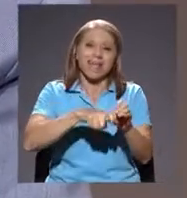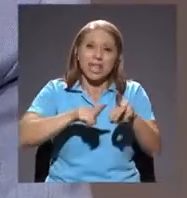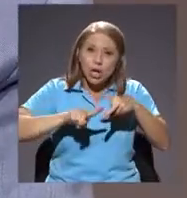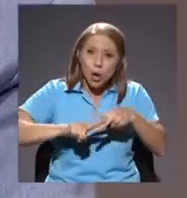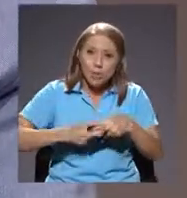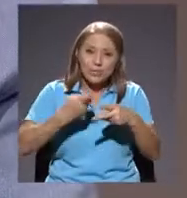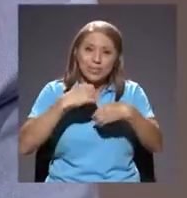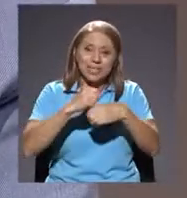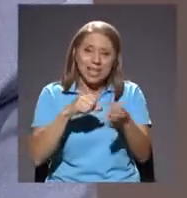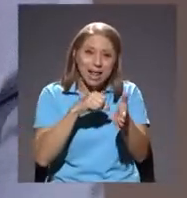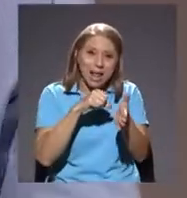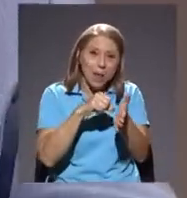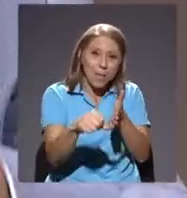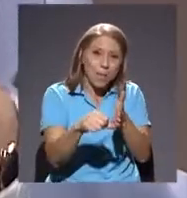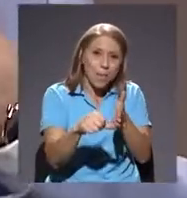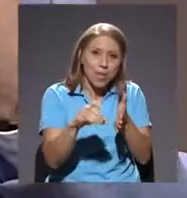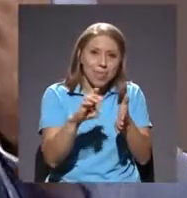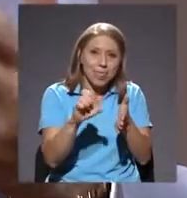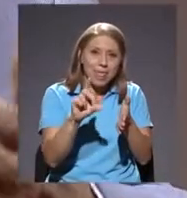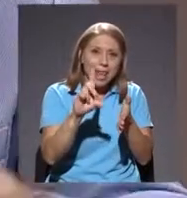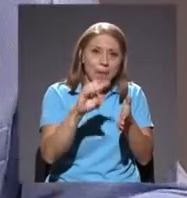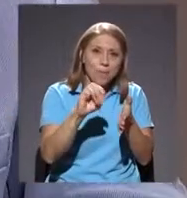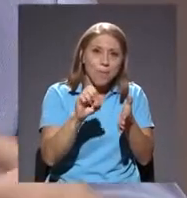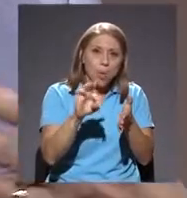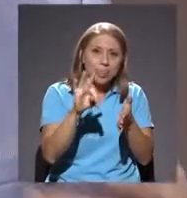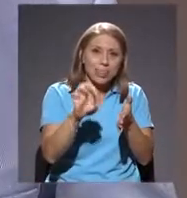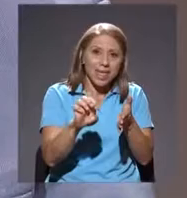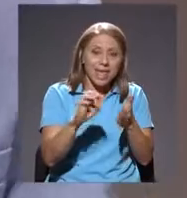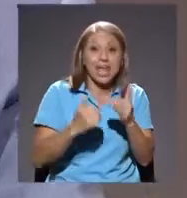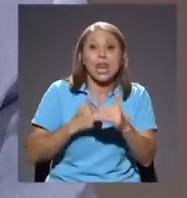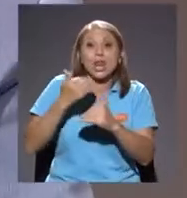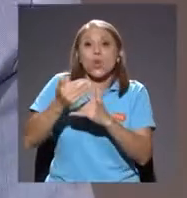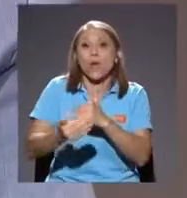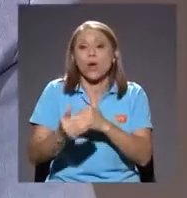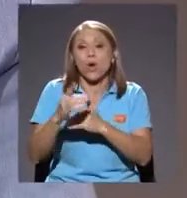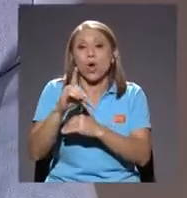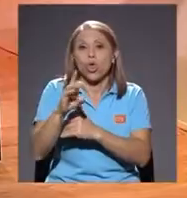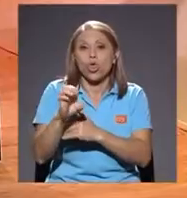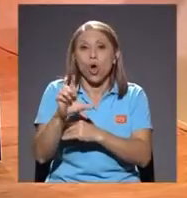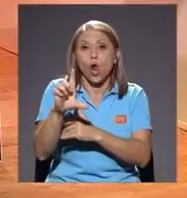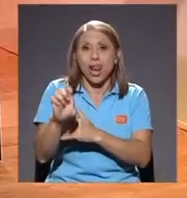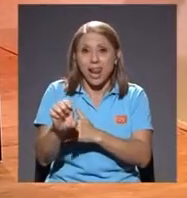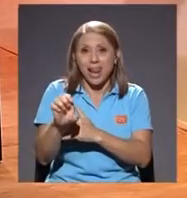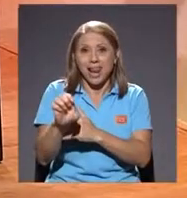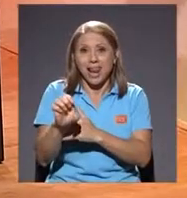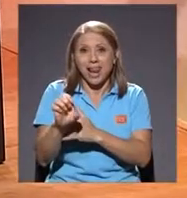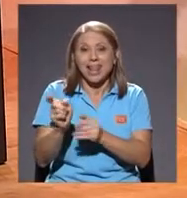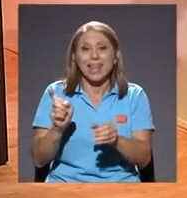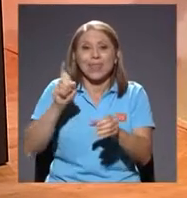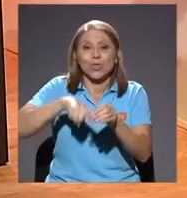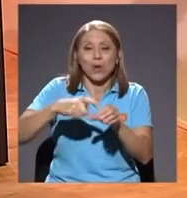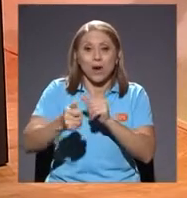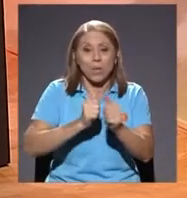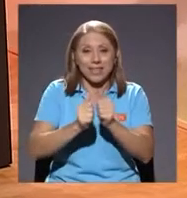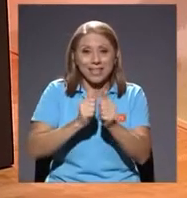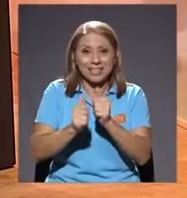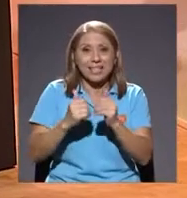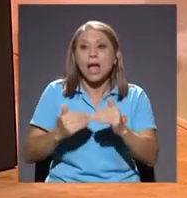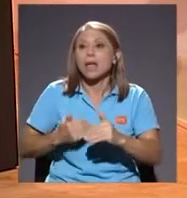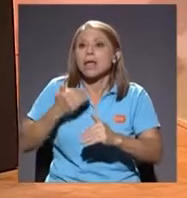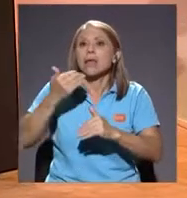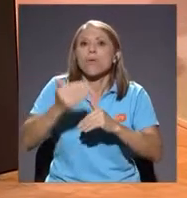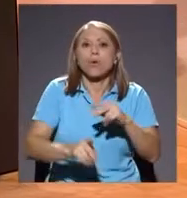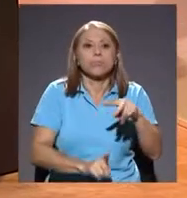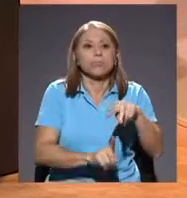exportación de del monte luego pasamos a doll que entró en la competencia y luego es comenzaron a aparecer